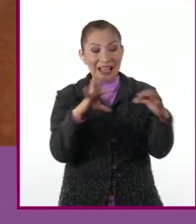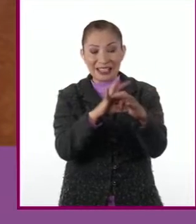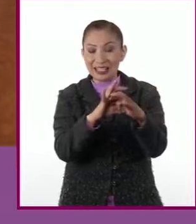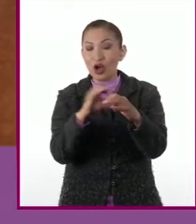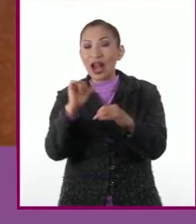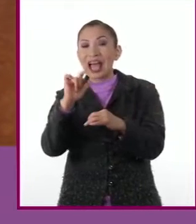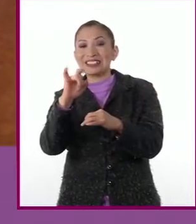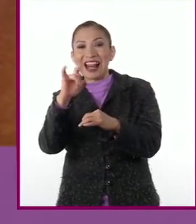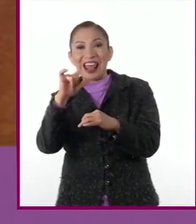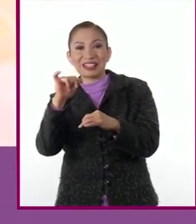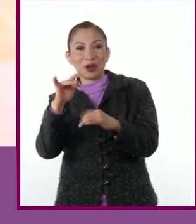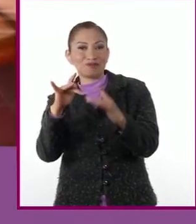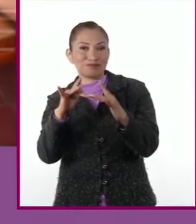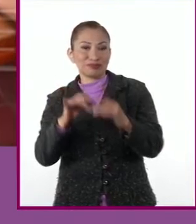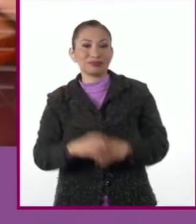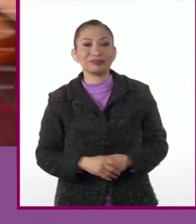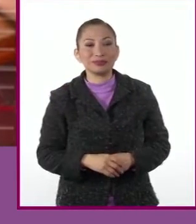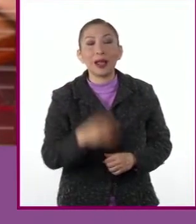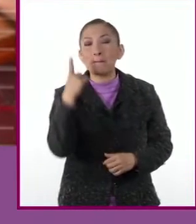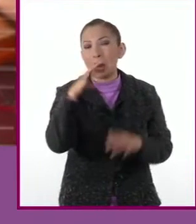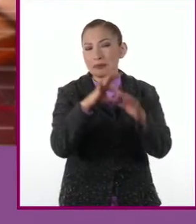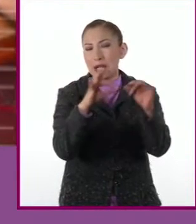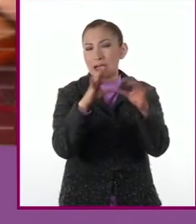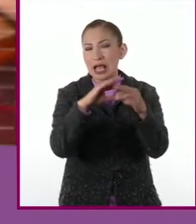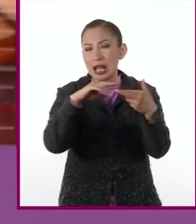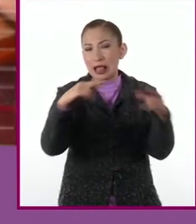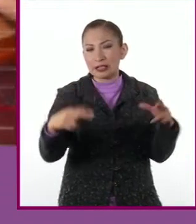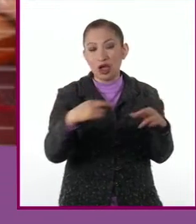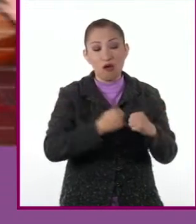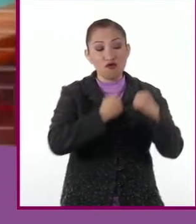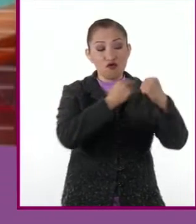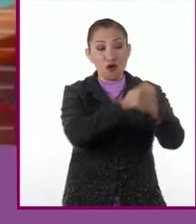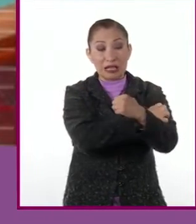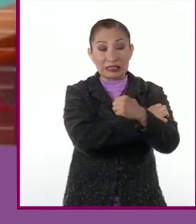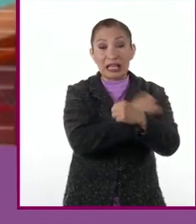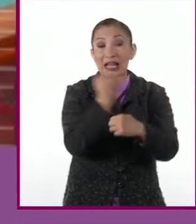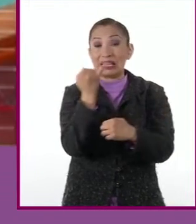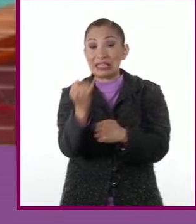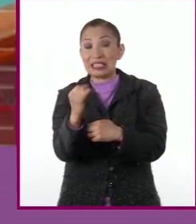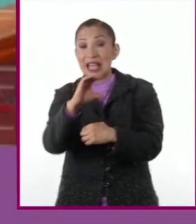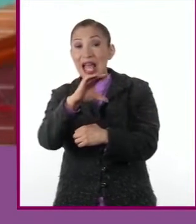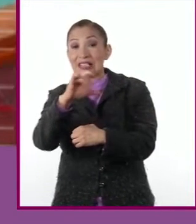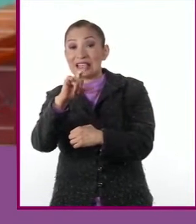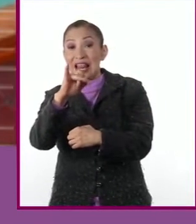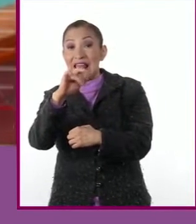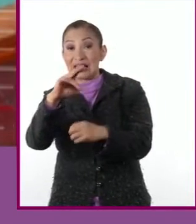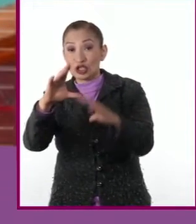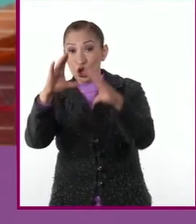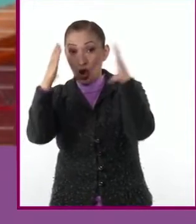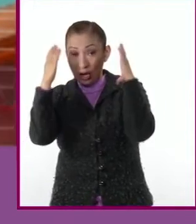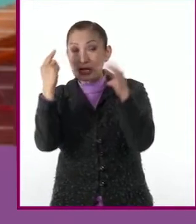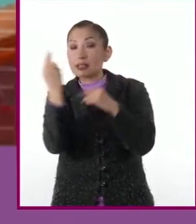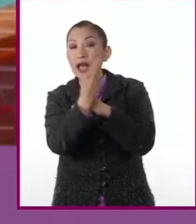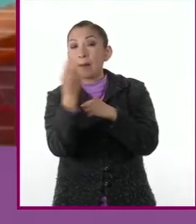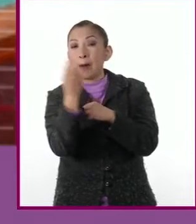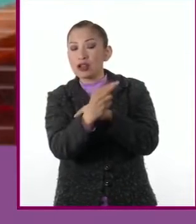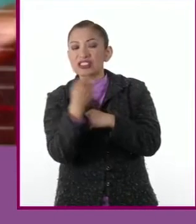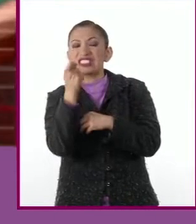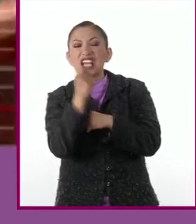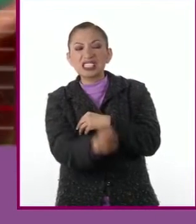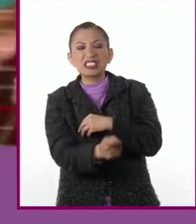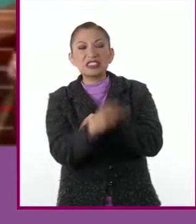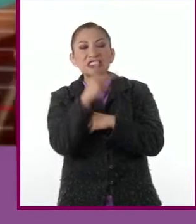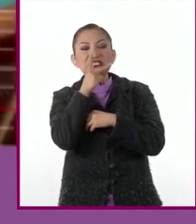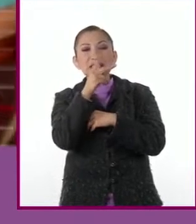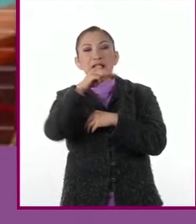la aceleración. Para describir la relación entre la fuerza y la aceleración, necesitamos definir el